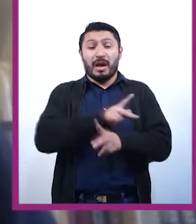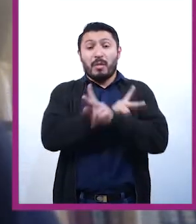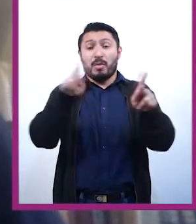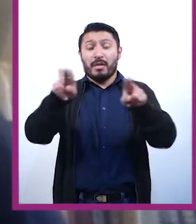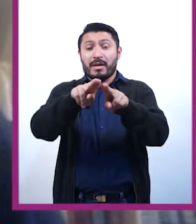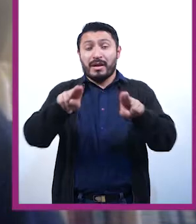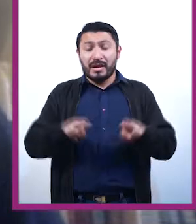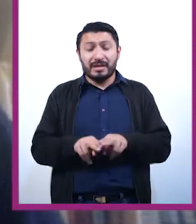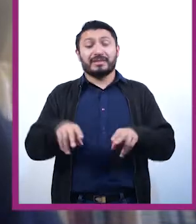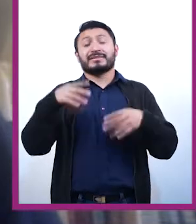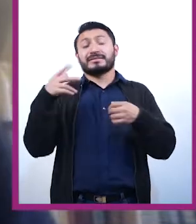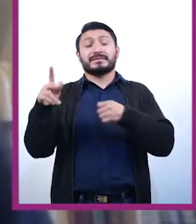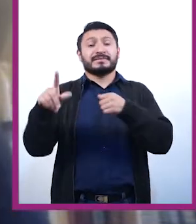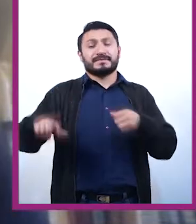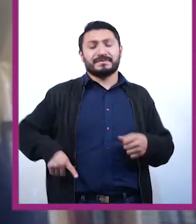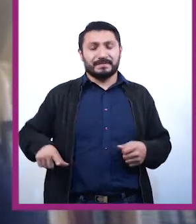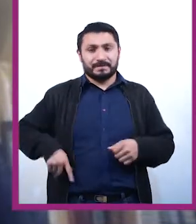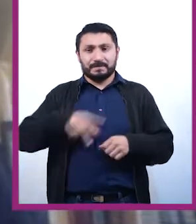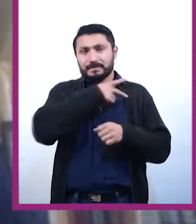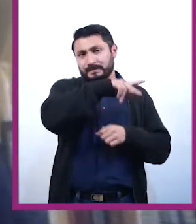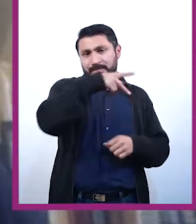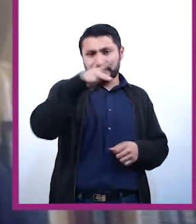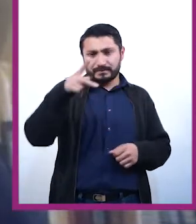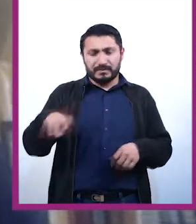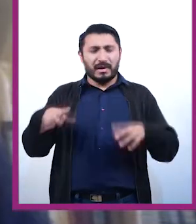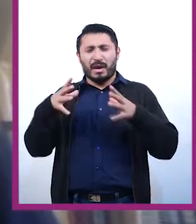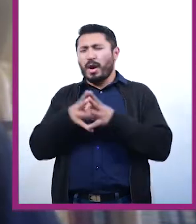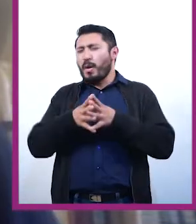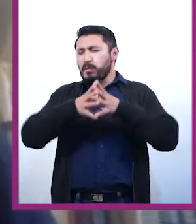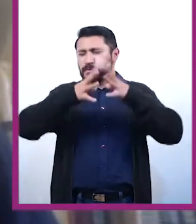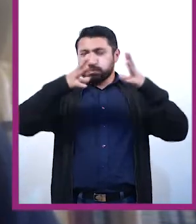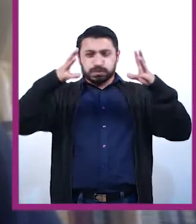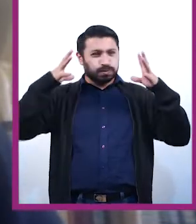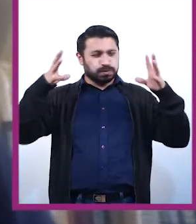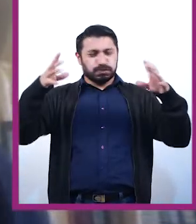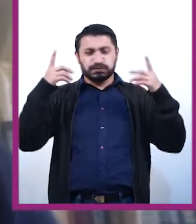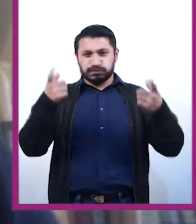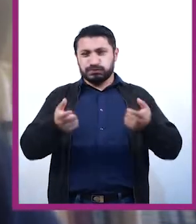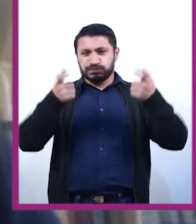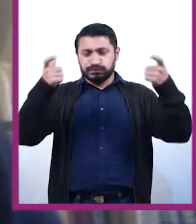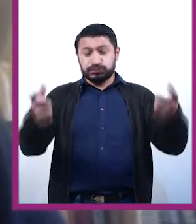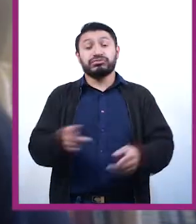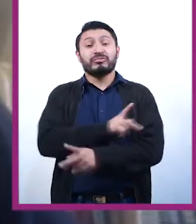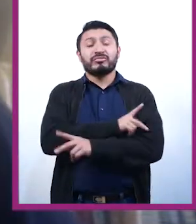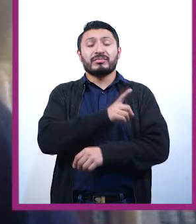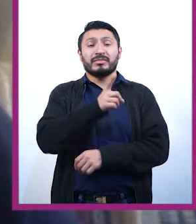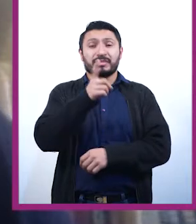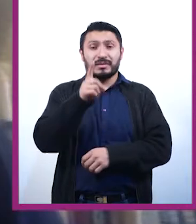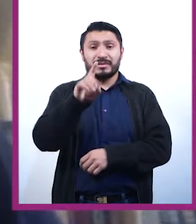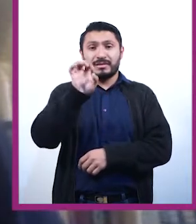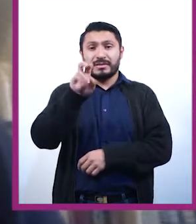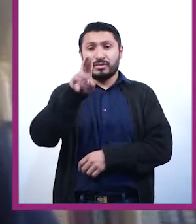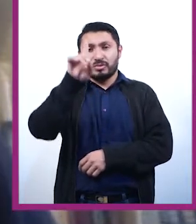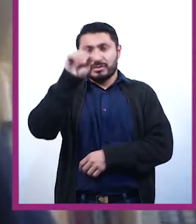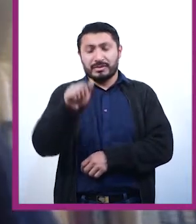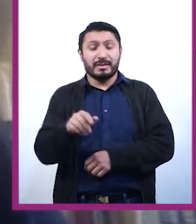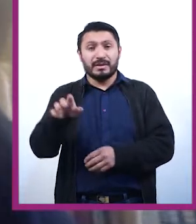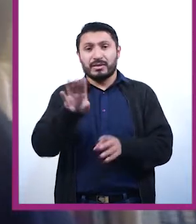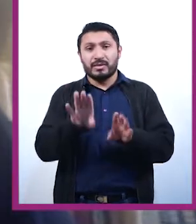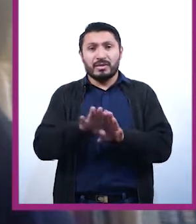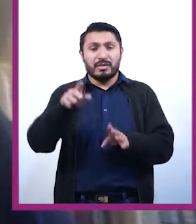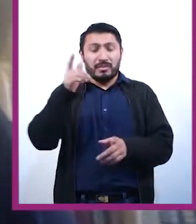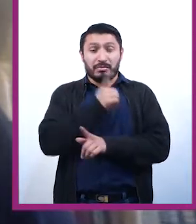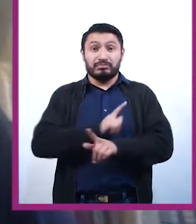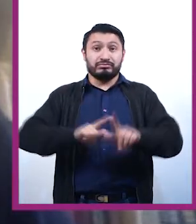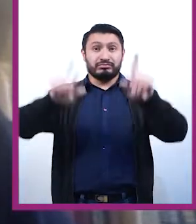pública nacional emitida por los gobiernos era enorme y esta deuda pública